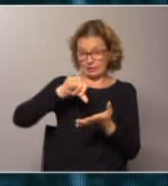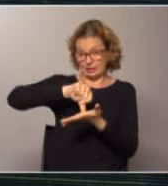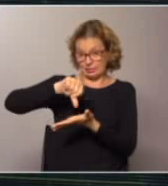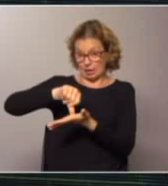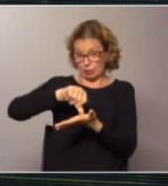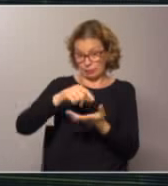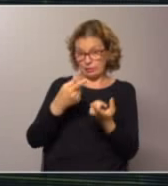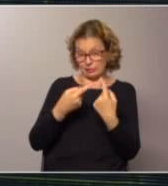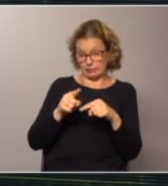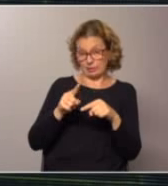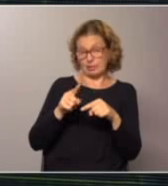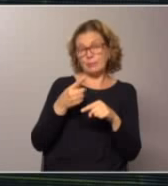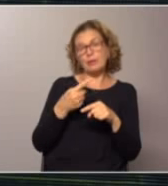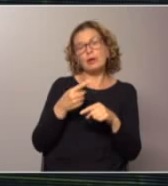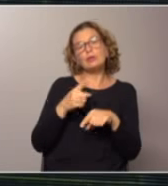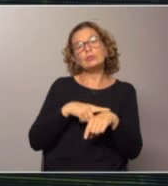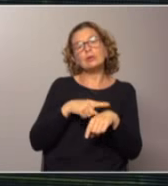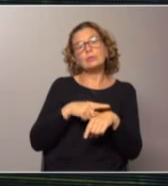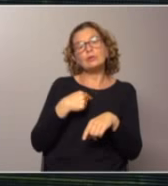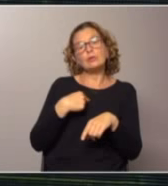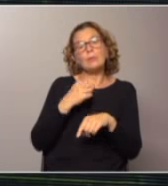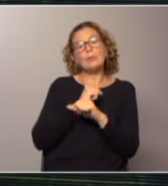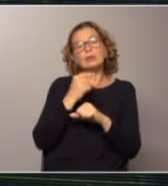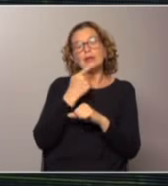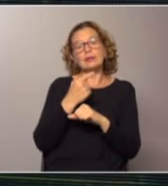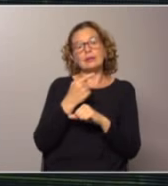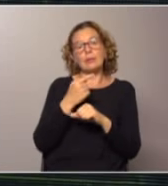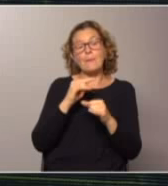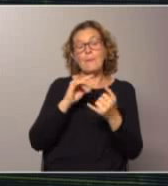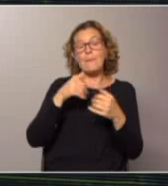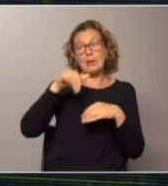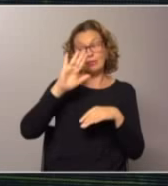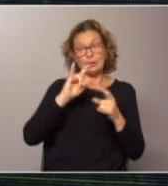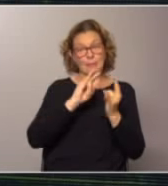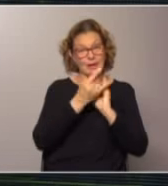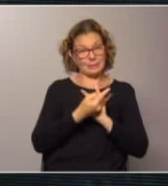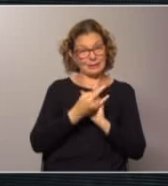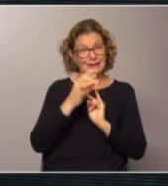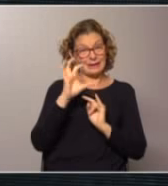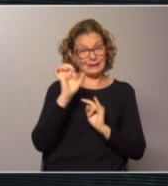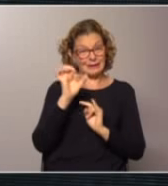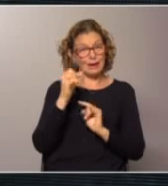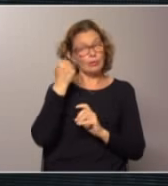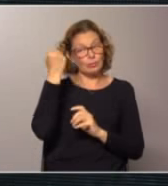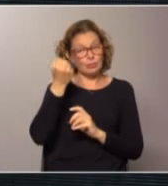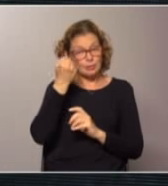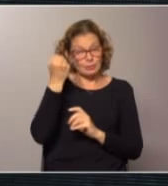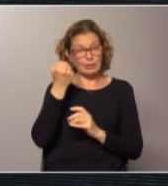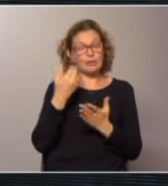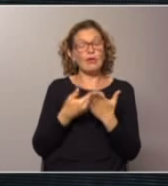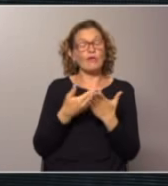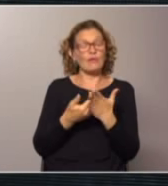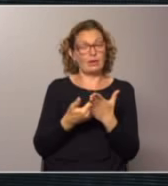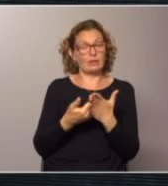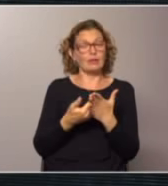todavía un periodo y yo agregaría todavía está por definirse la mayoría parlamentaria sobre todo en el senado que es muy importante porque va a definir